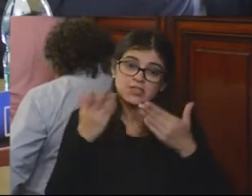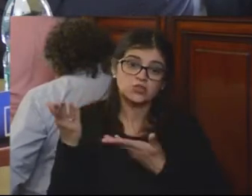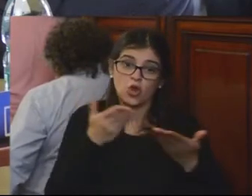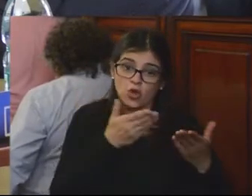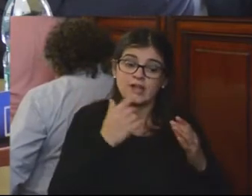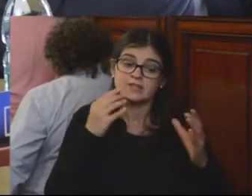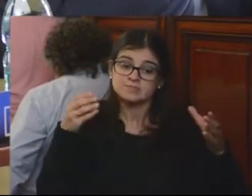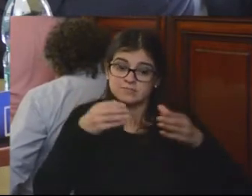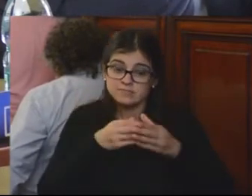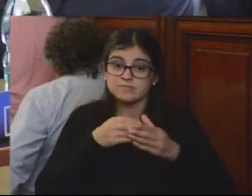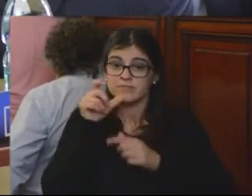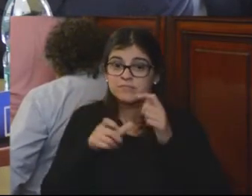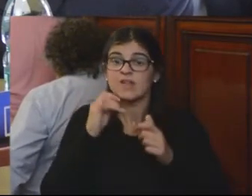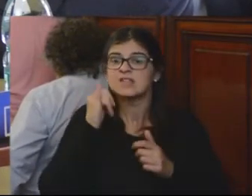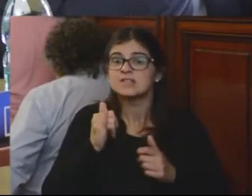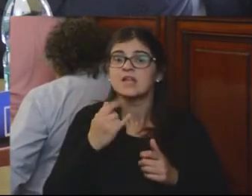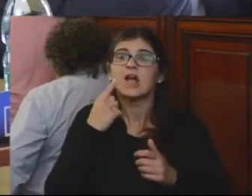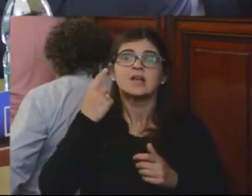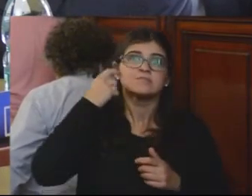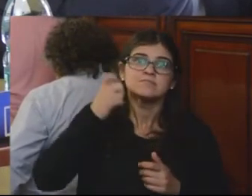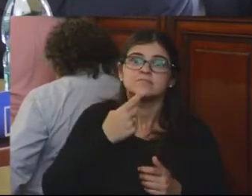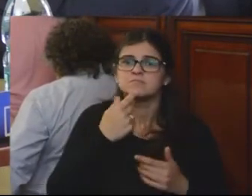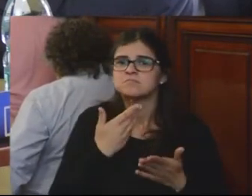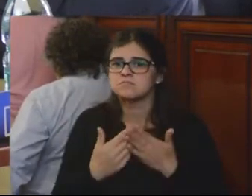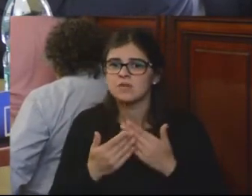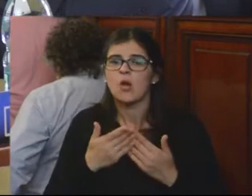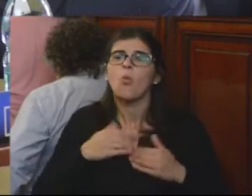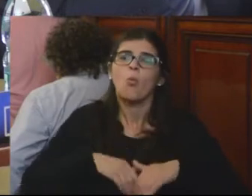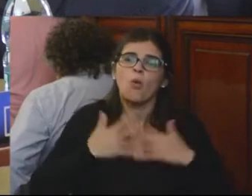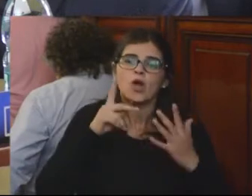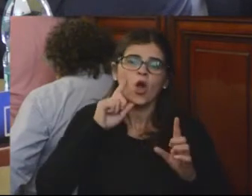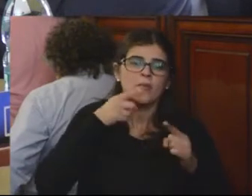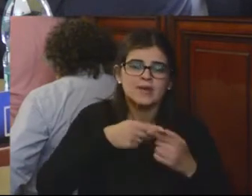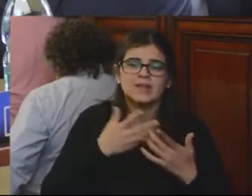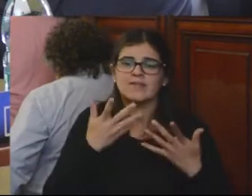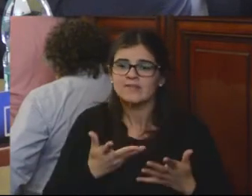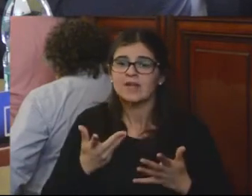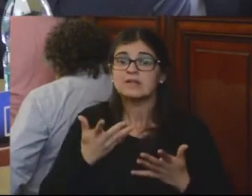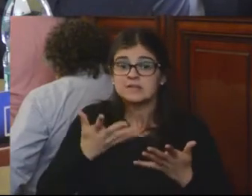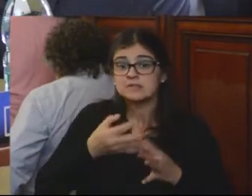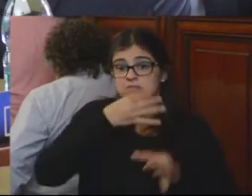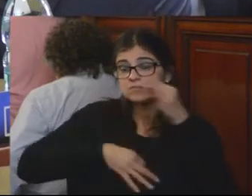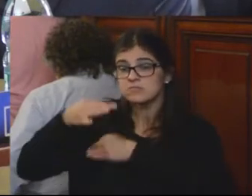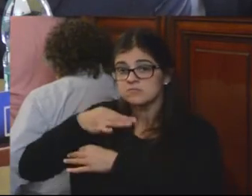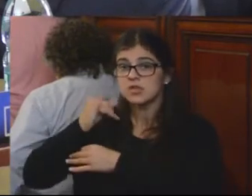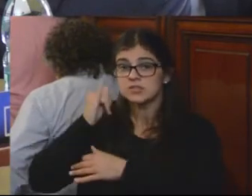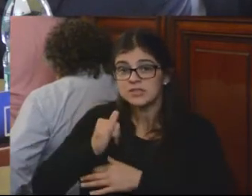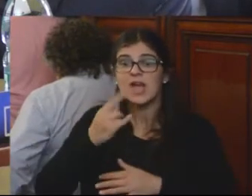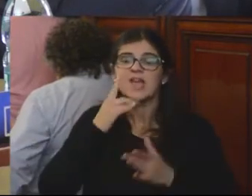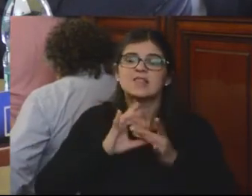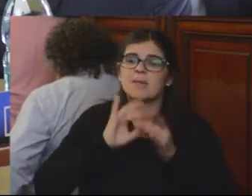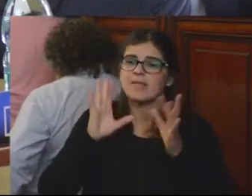civil sigan del signo ideológico que sean y cualquiera sus objetos que solicitan ser escuchadas y con absoluta independencia